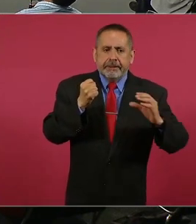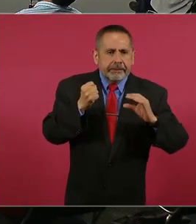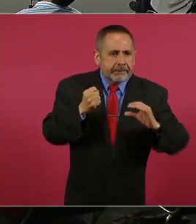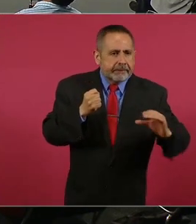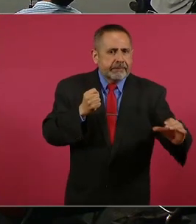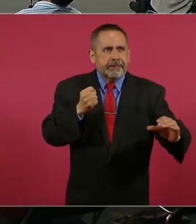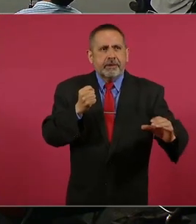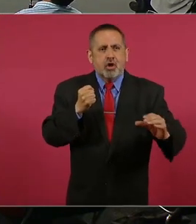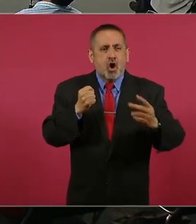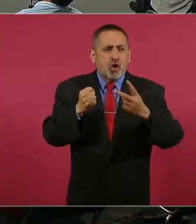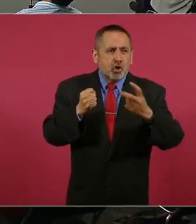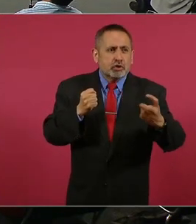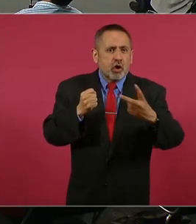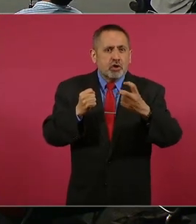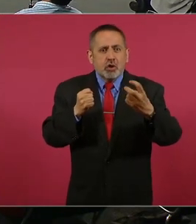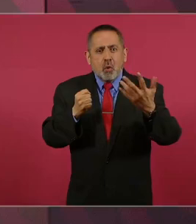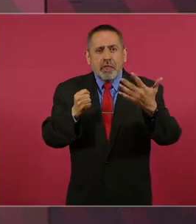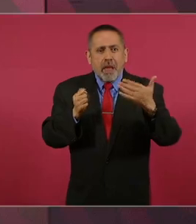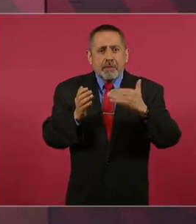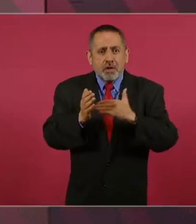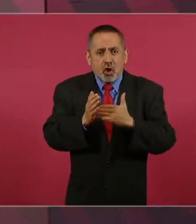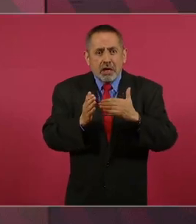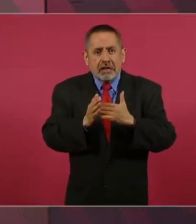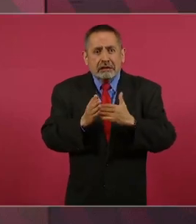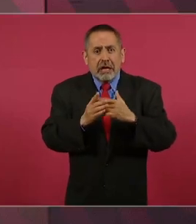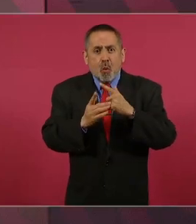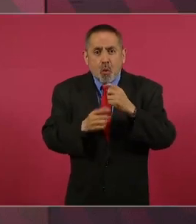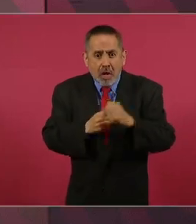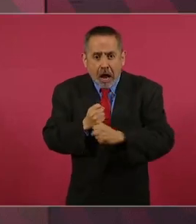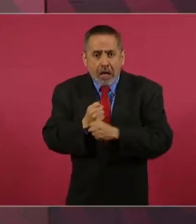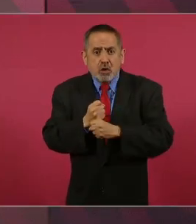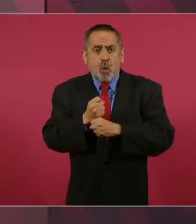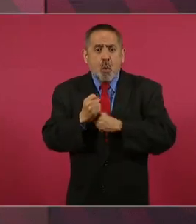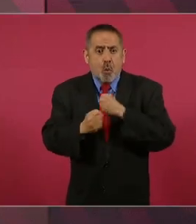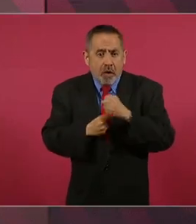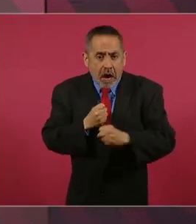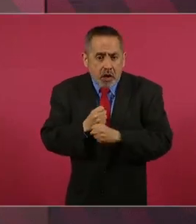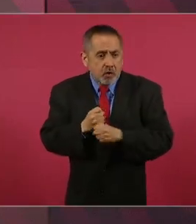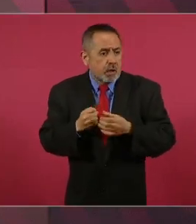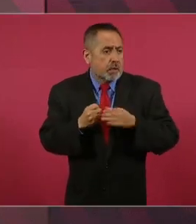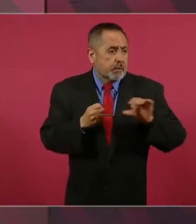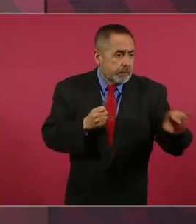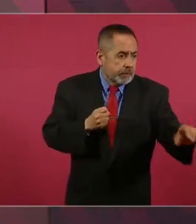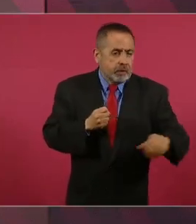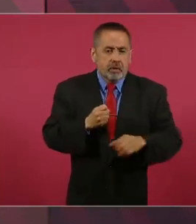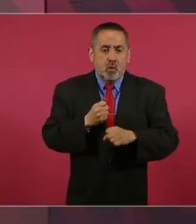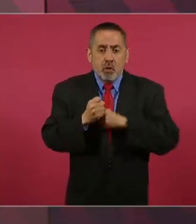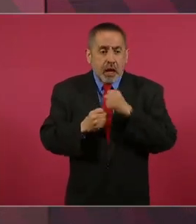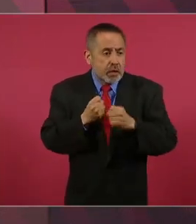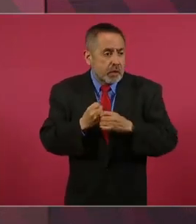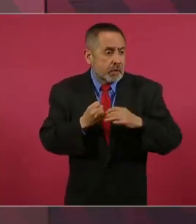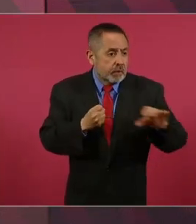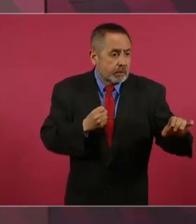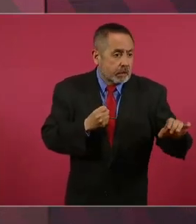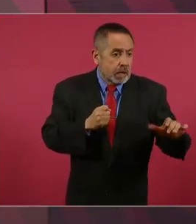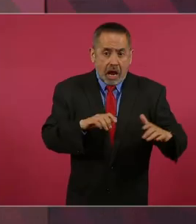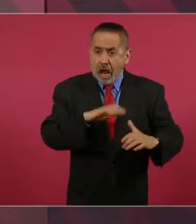pagando 200, 250 millones anuales y todavía no termina.